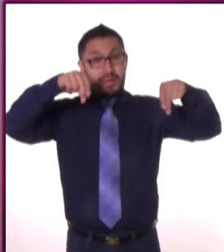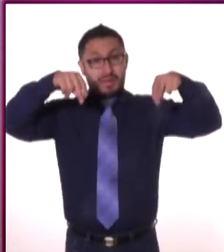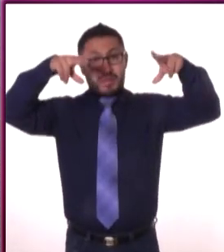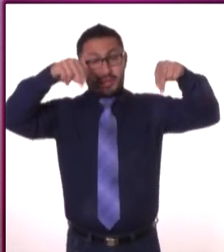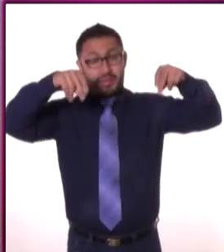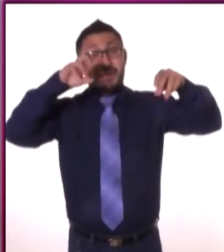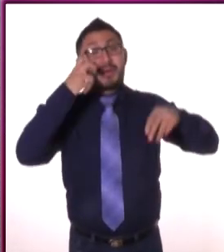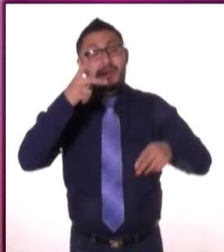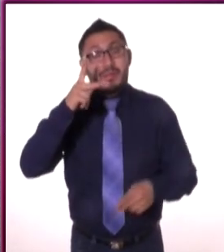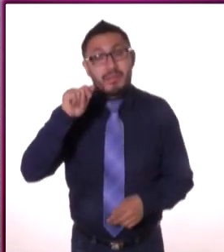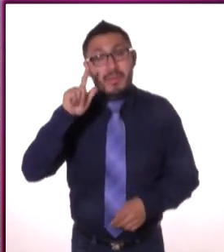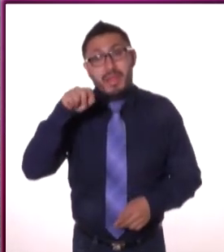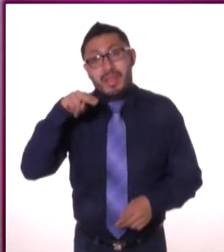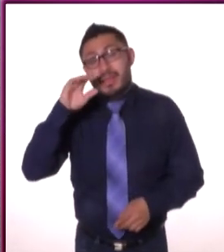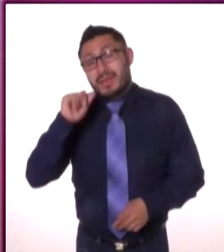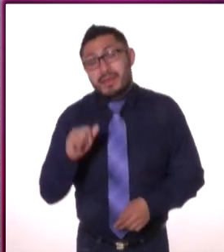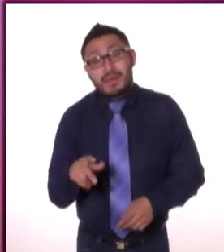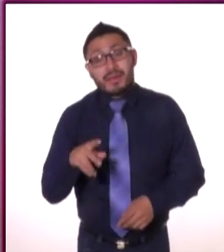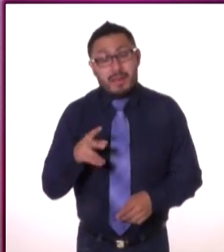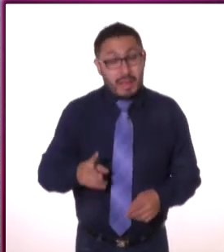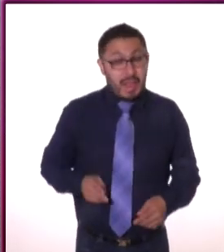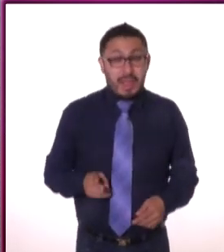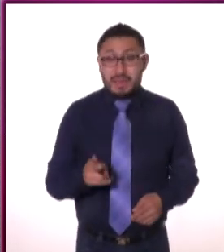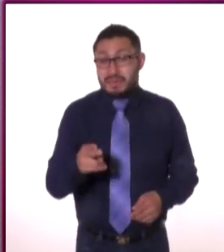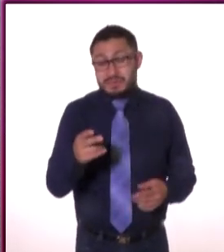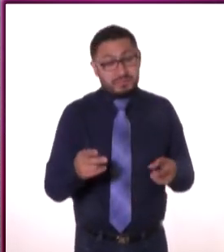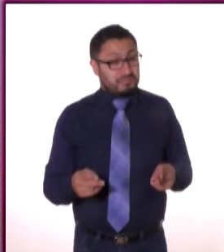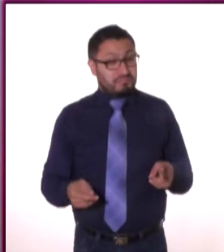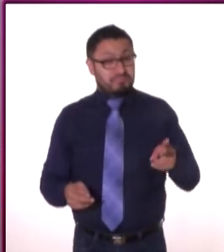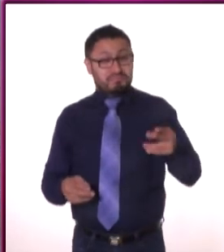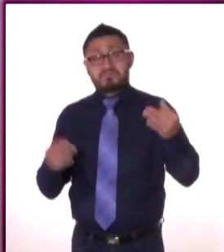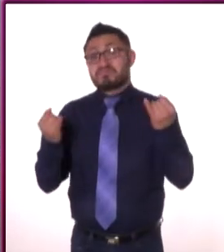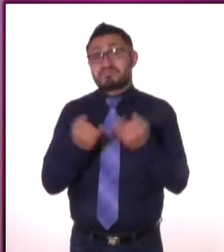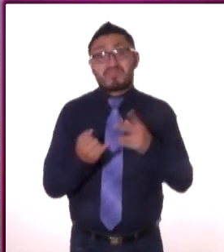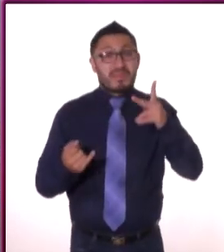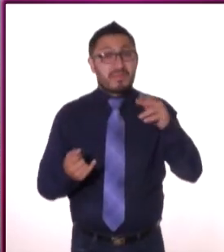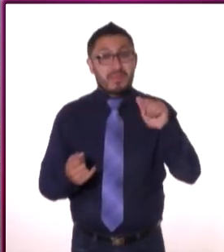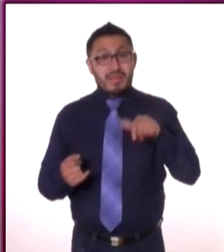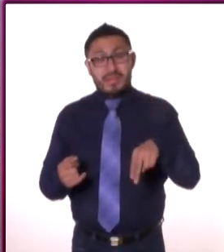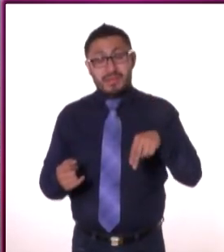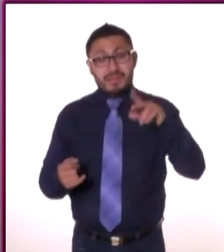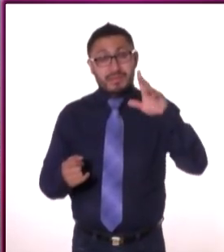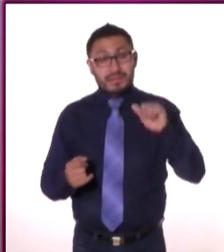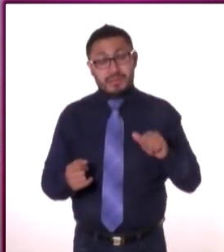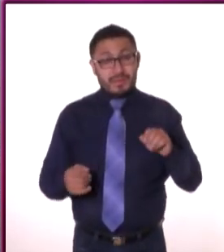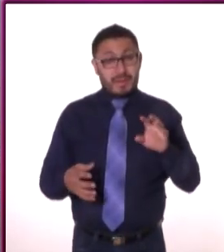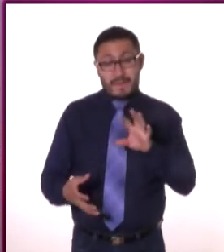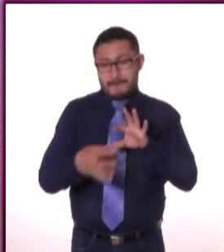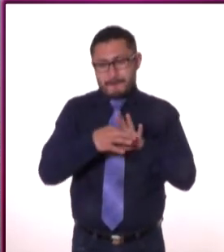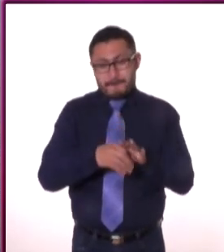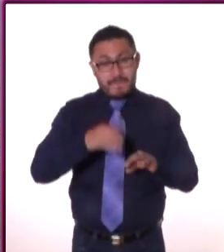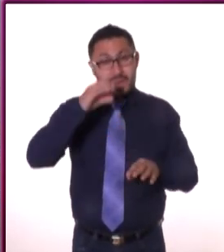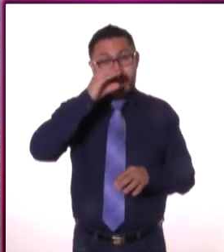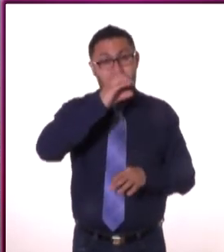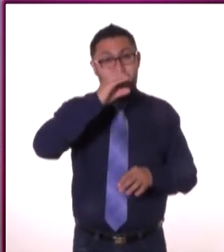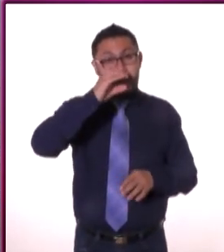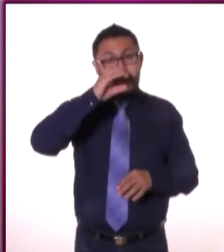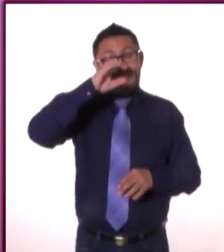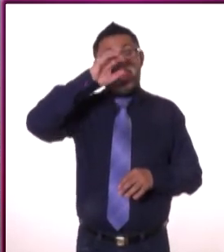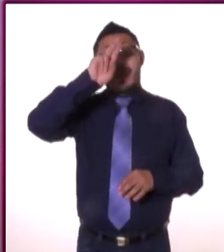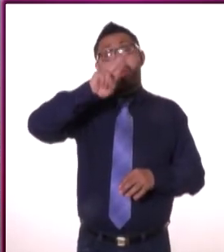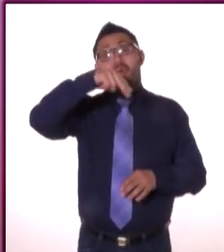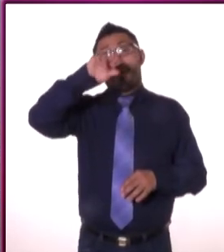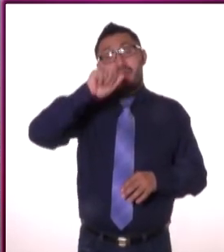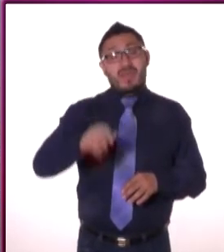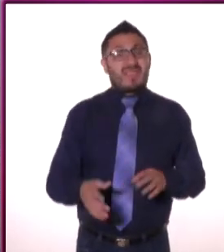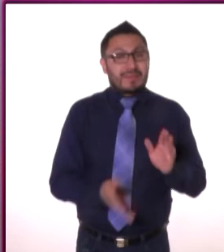pinzas son unas palancas, una palanca compuesta. Las tijeras que ocupamos para cortar son una palanca mezclada con una cuña. Y